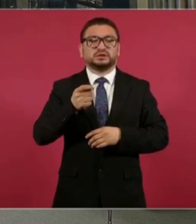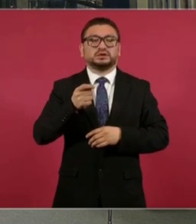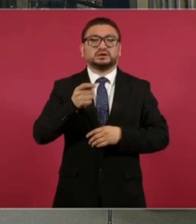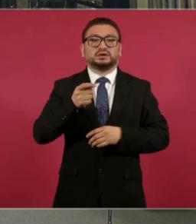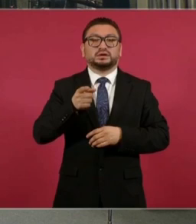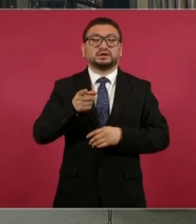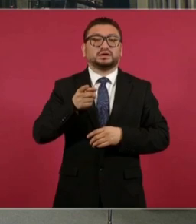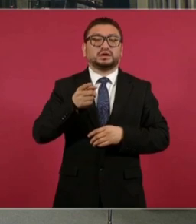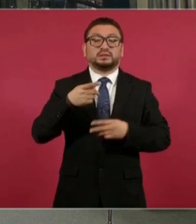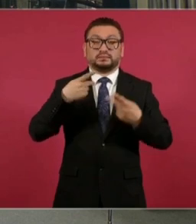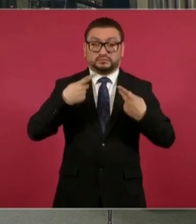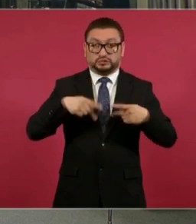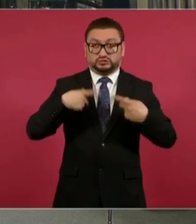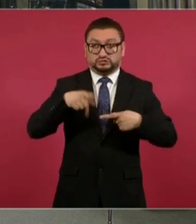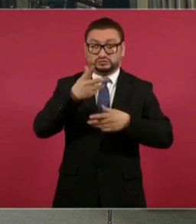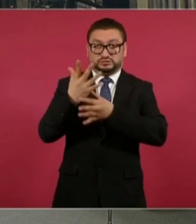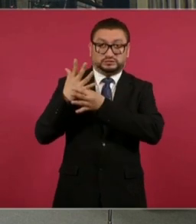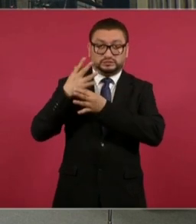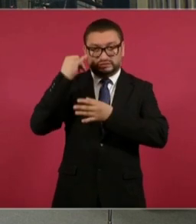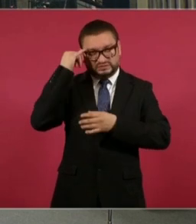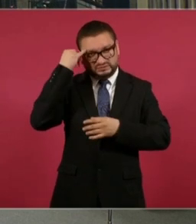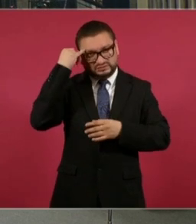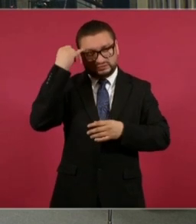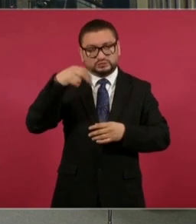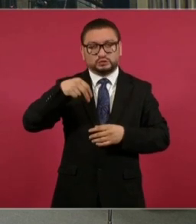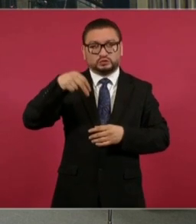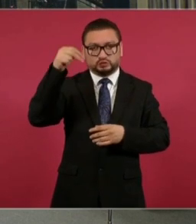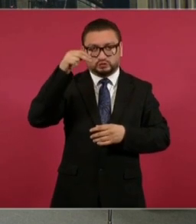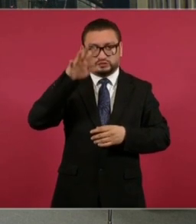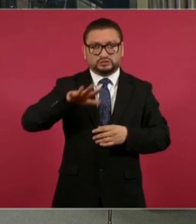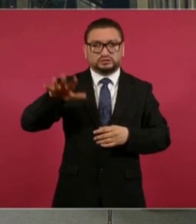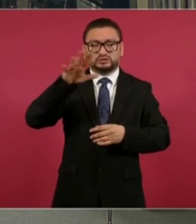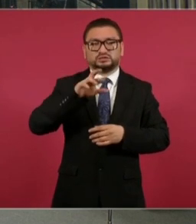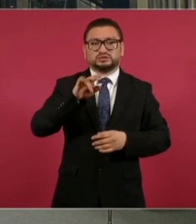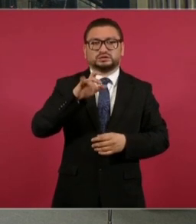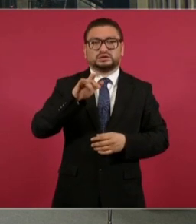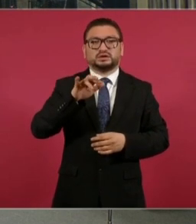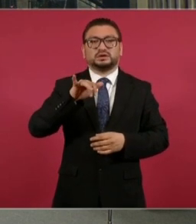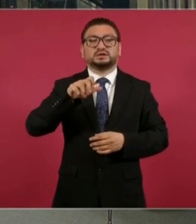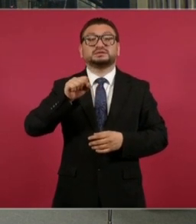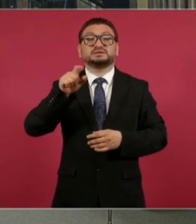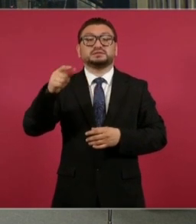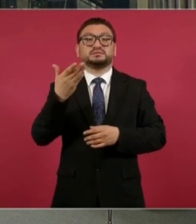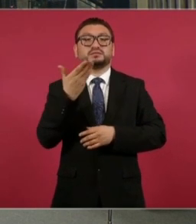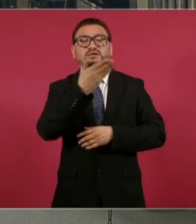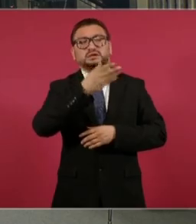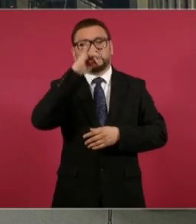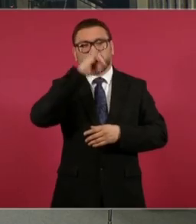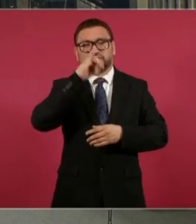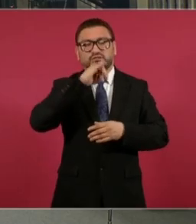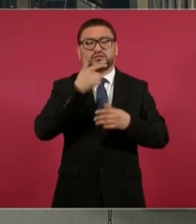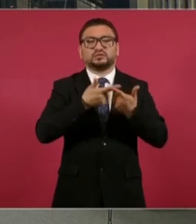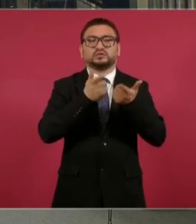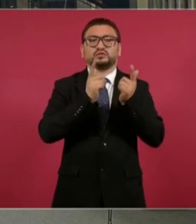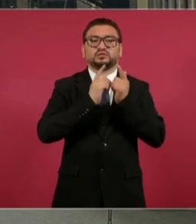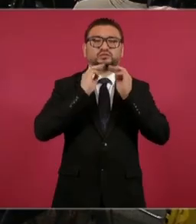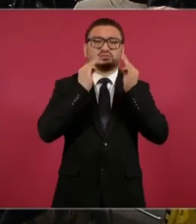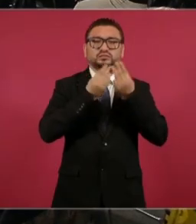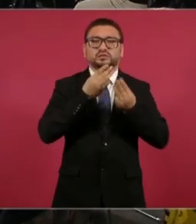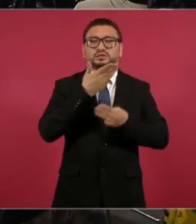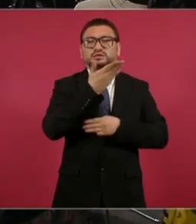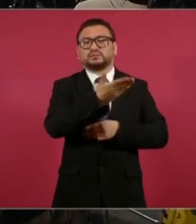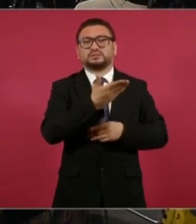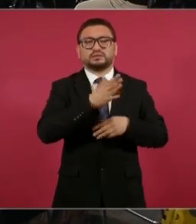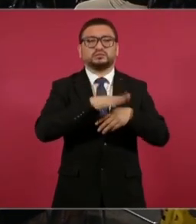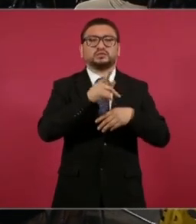A quienes se mencionan como indígenas del norte de Jalisco que son wir y caris que que piden a un jefe de un grupo criminal que haya